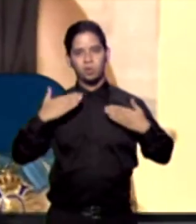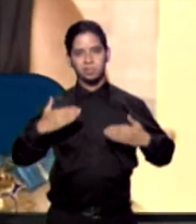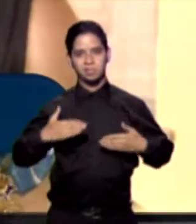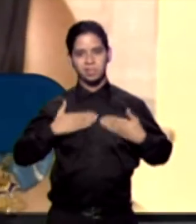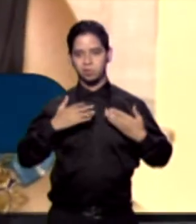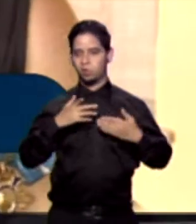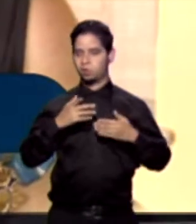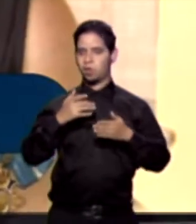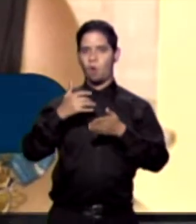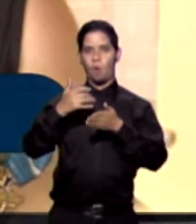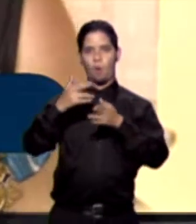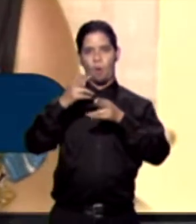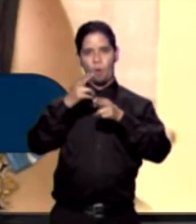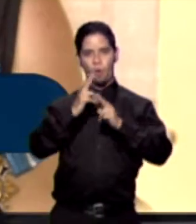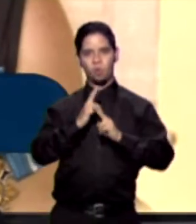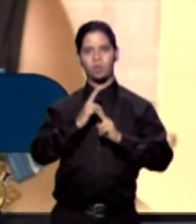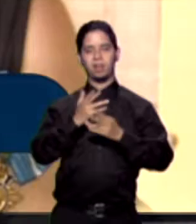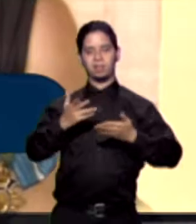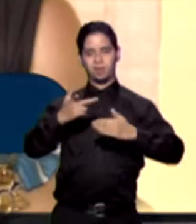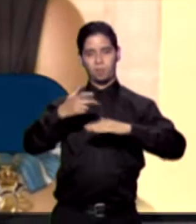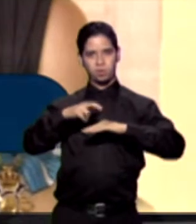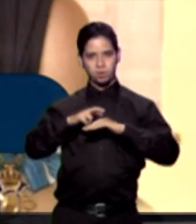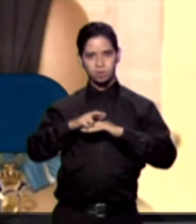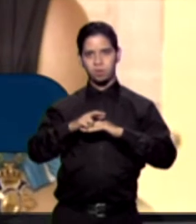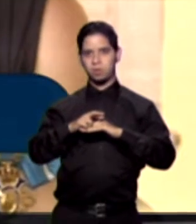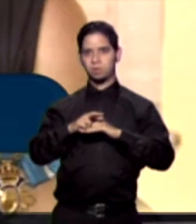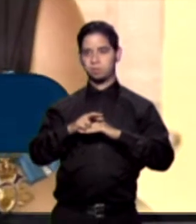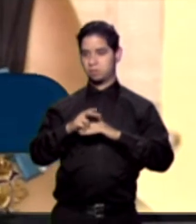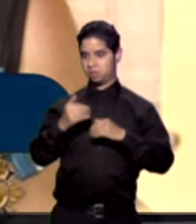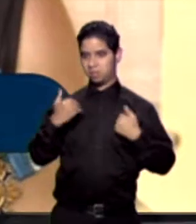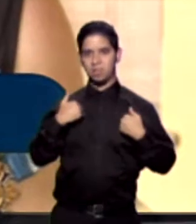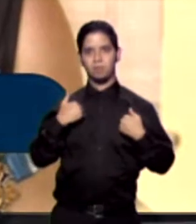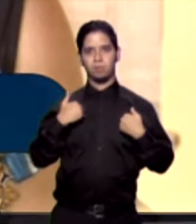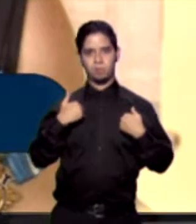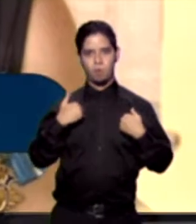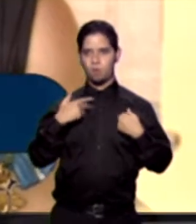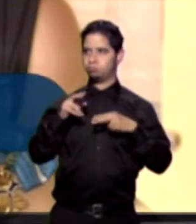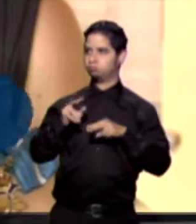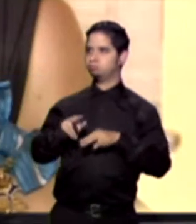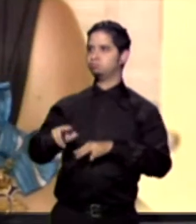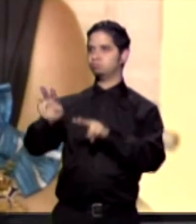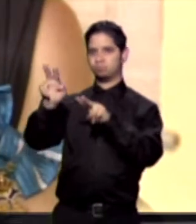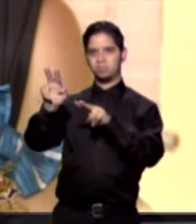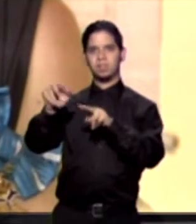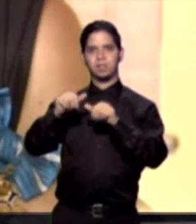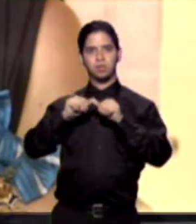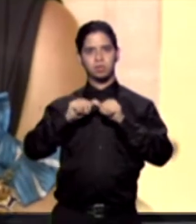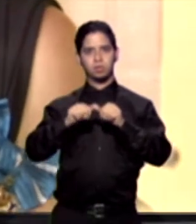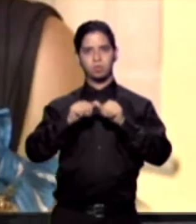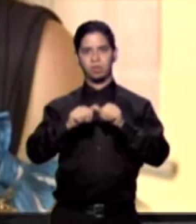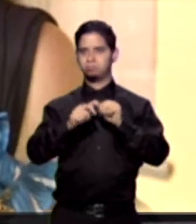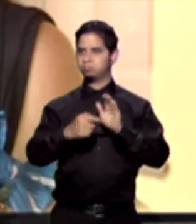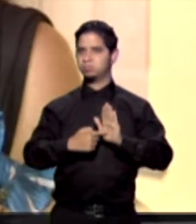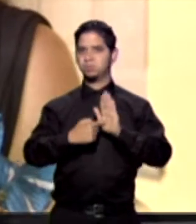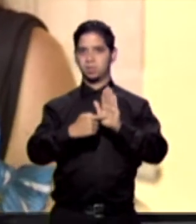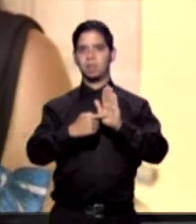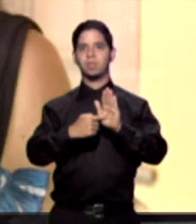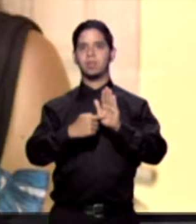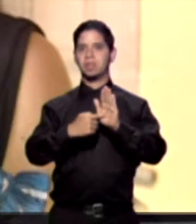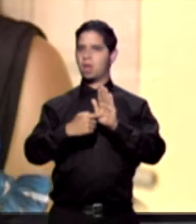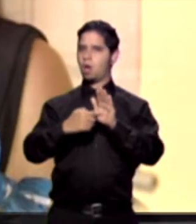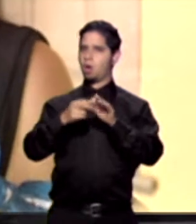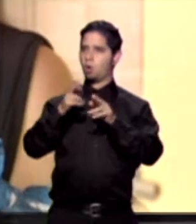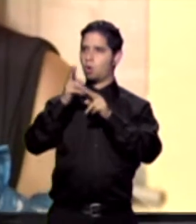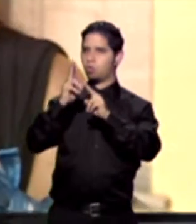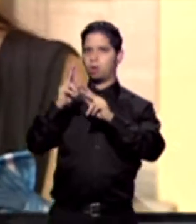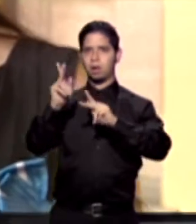país, un país que tiene el heroísmo, ¿no?, de continuar transmitiendo un programa dedicado precisamente a los escritores,